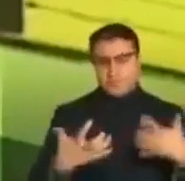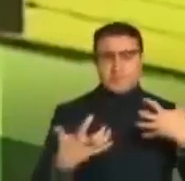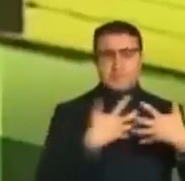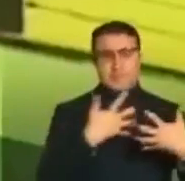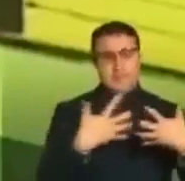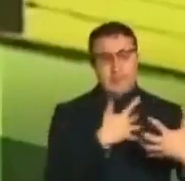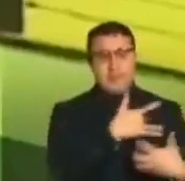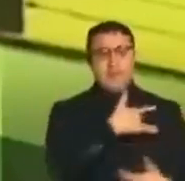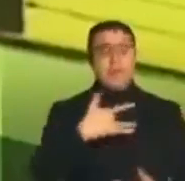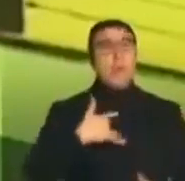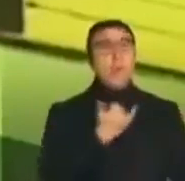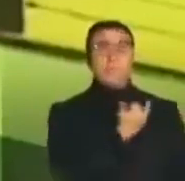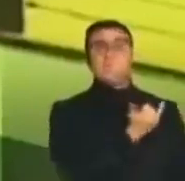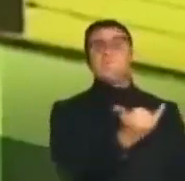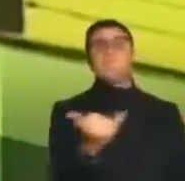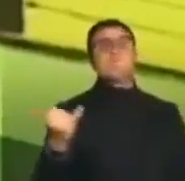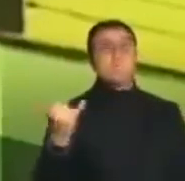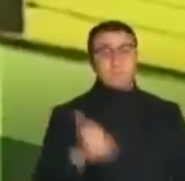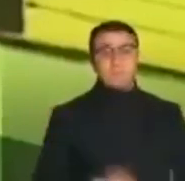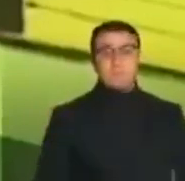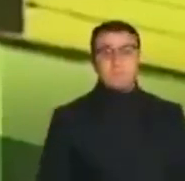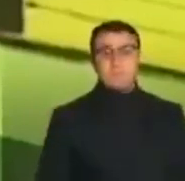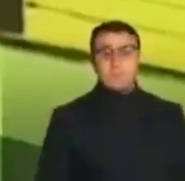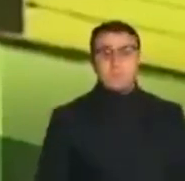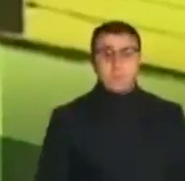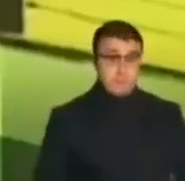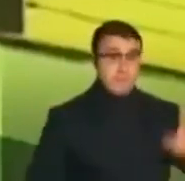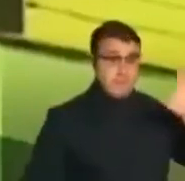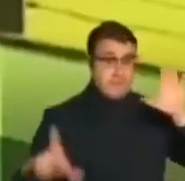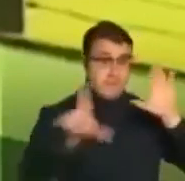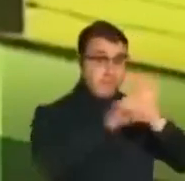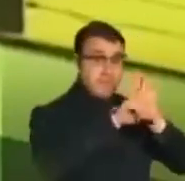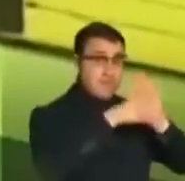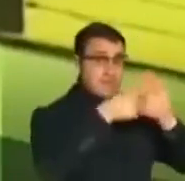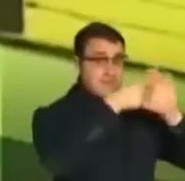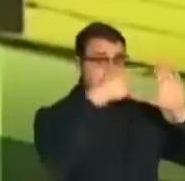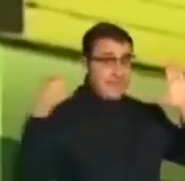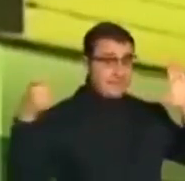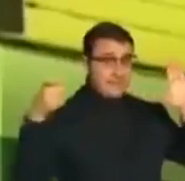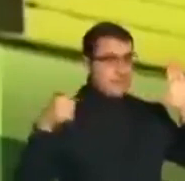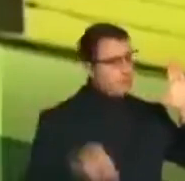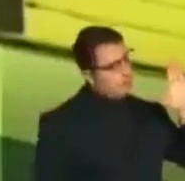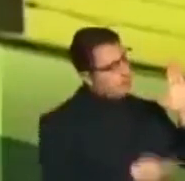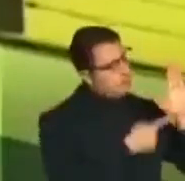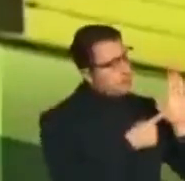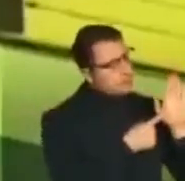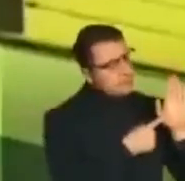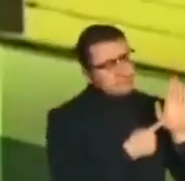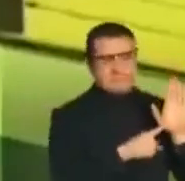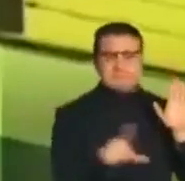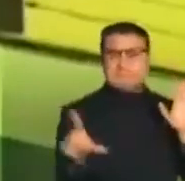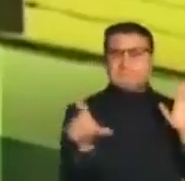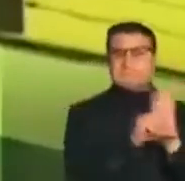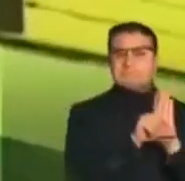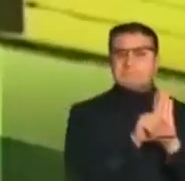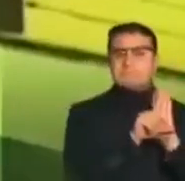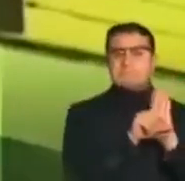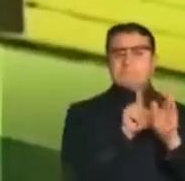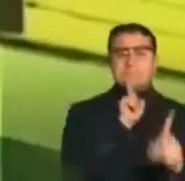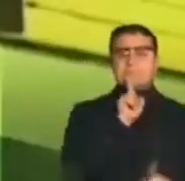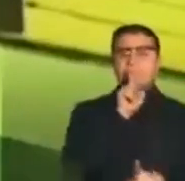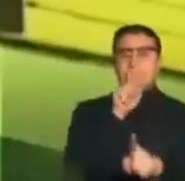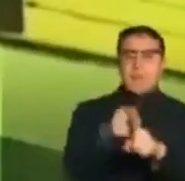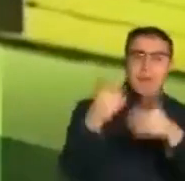100, que se basa casi que exclusivamente en hacer